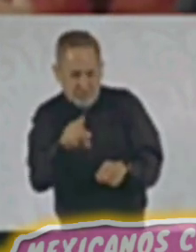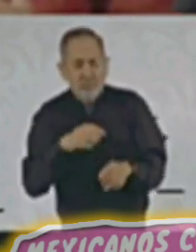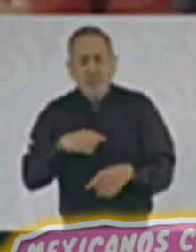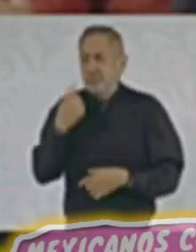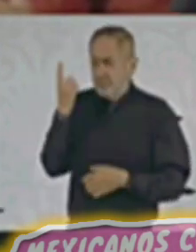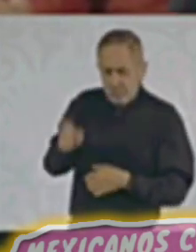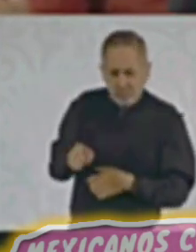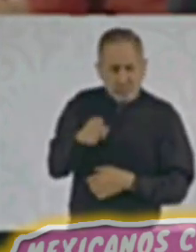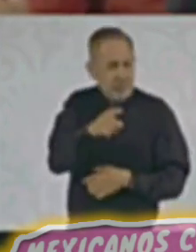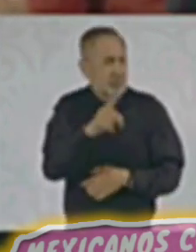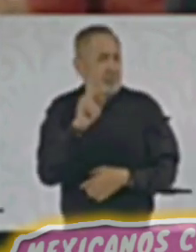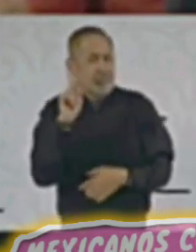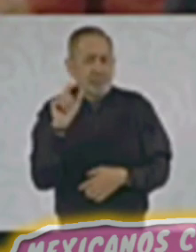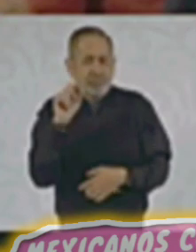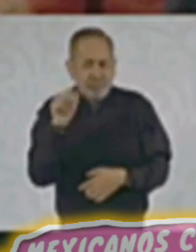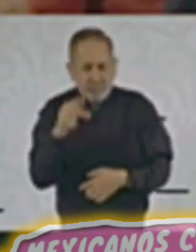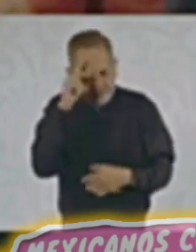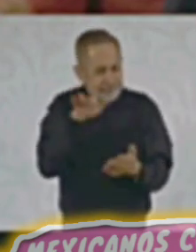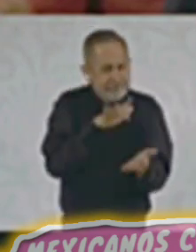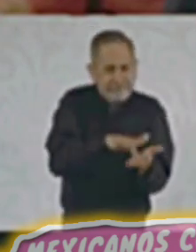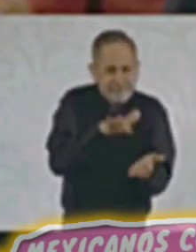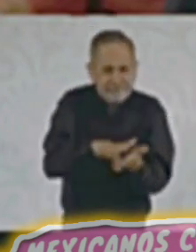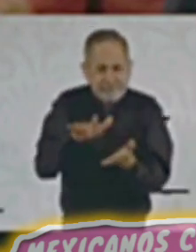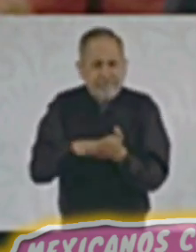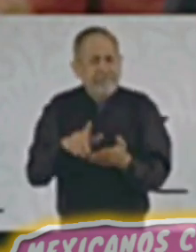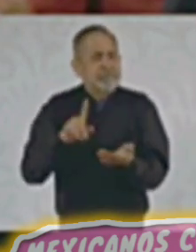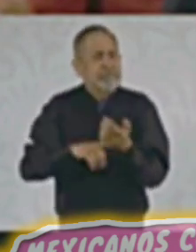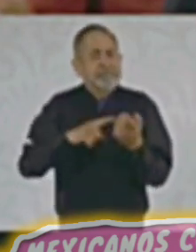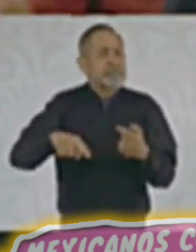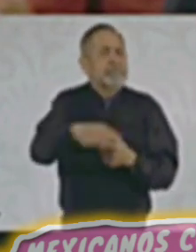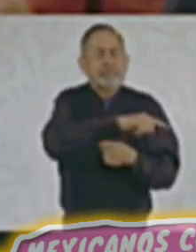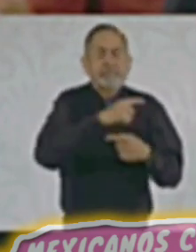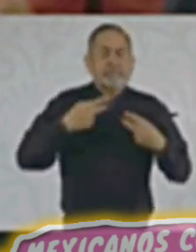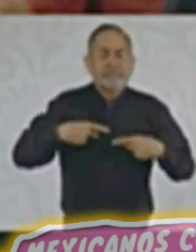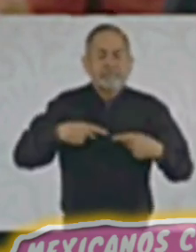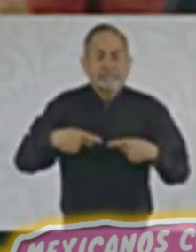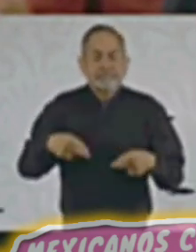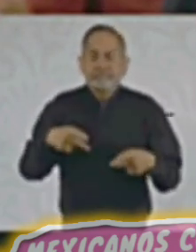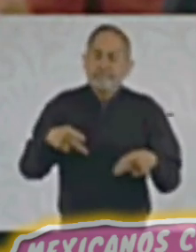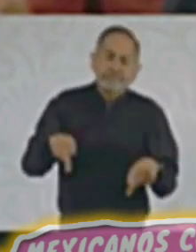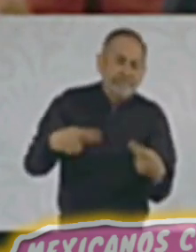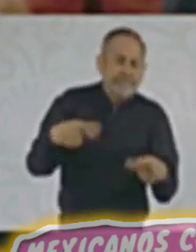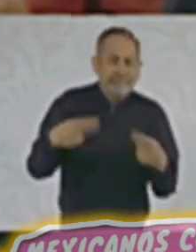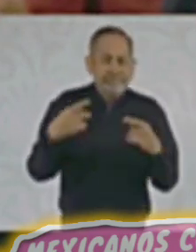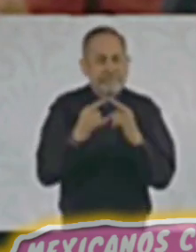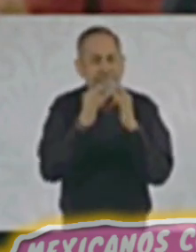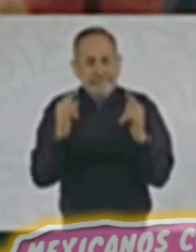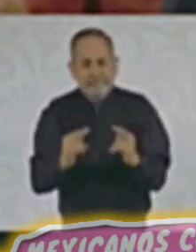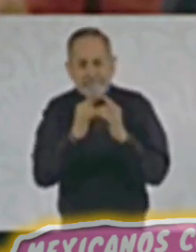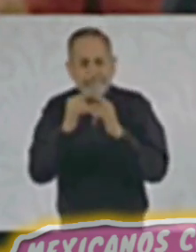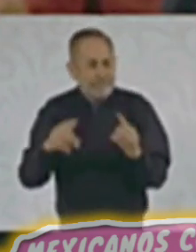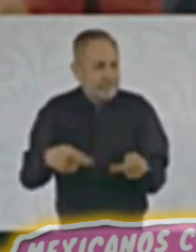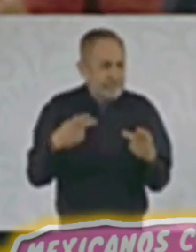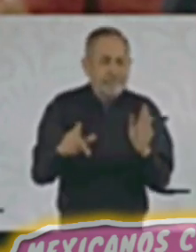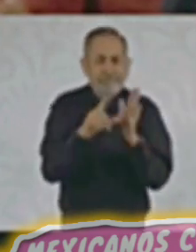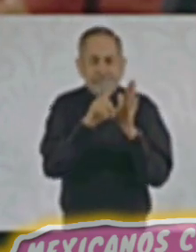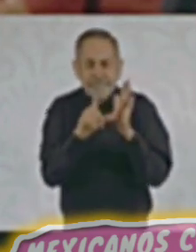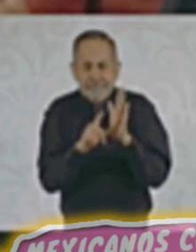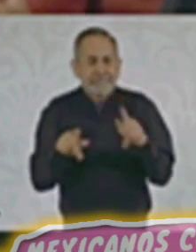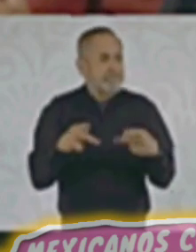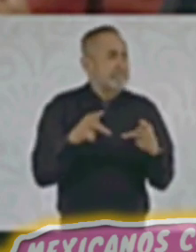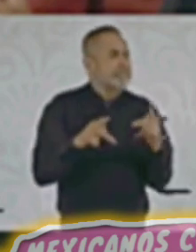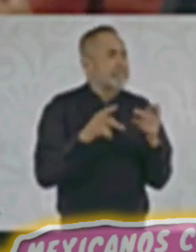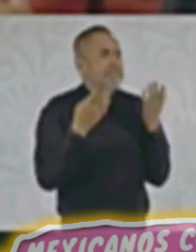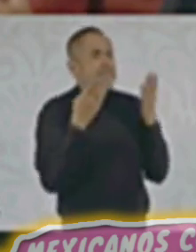haga un plan para poder apoyar a todos los comerciantes, todos estos establecimientos mercantiles que han tenido que cerrar sus puertas?